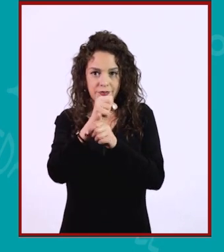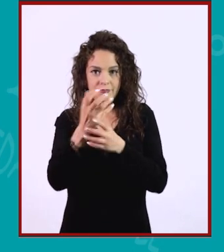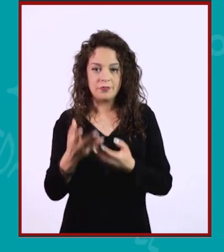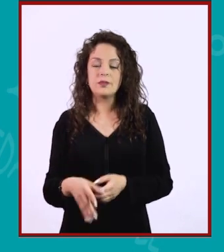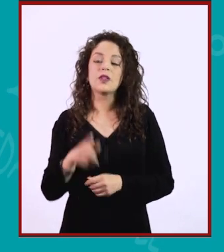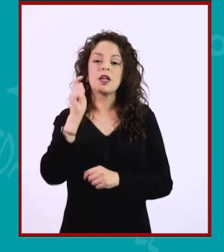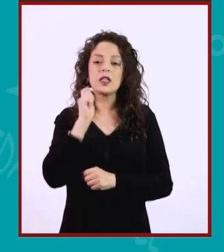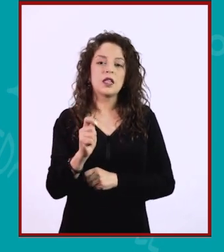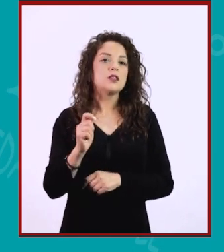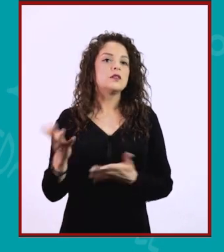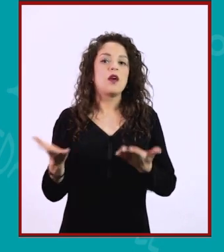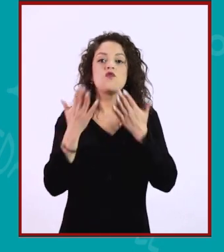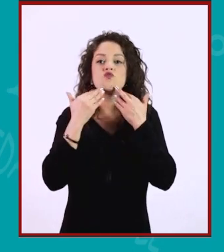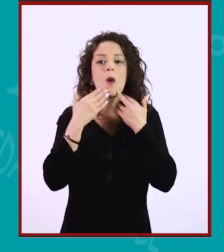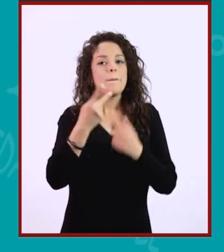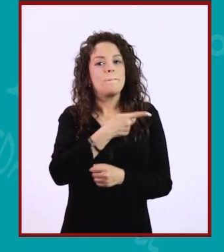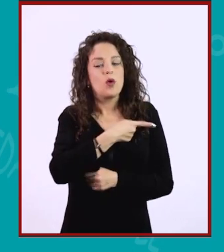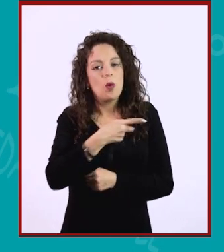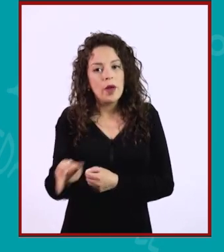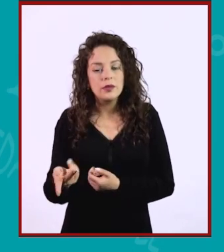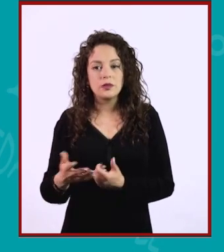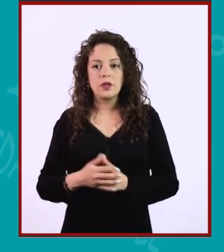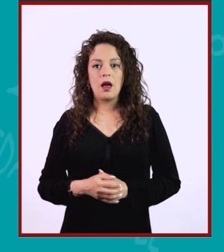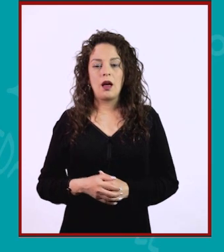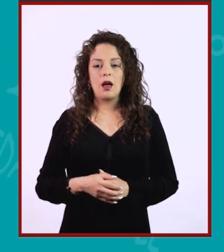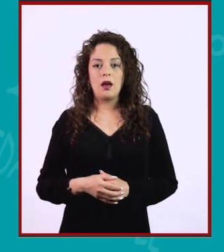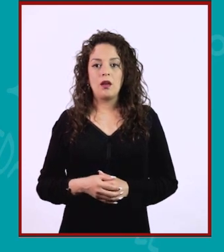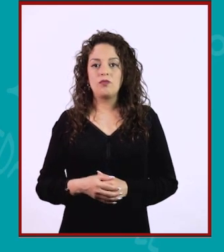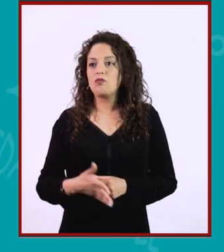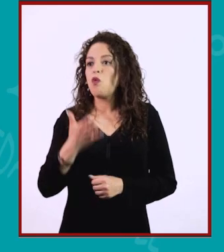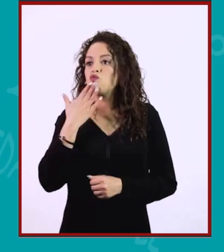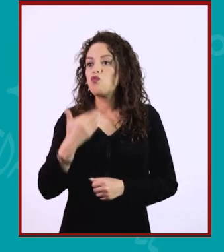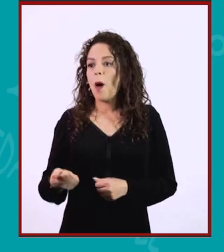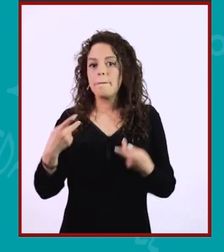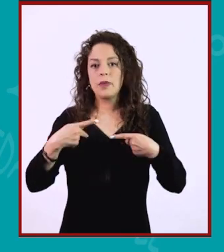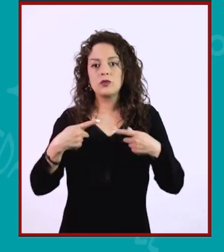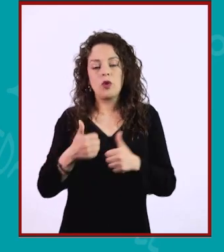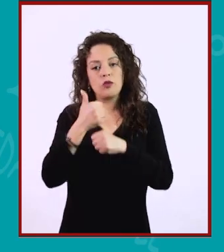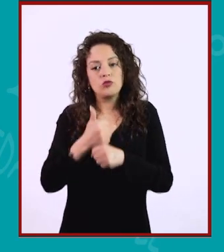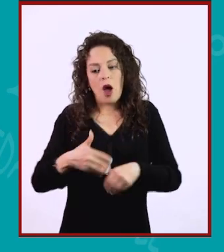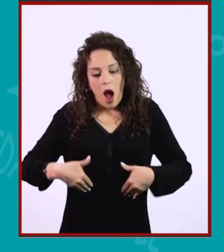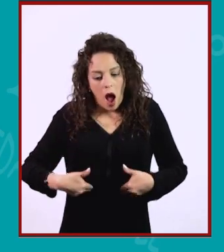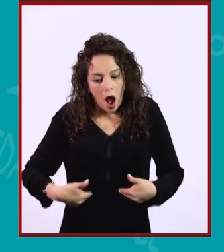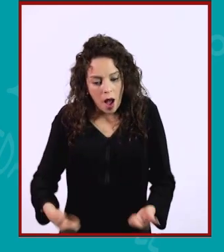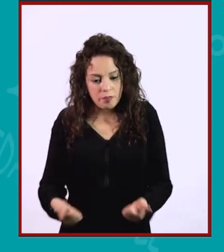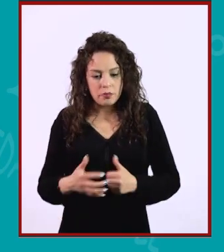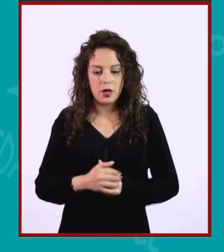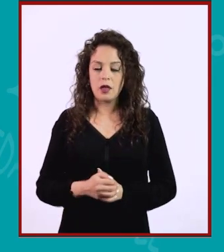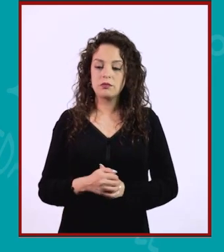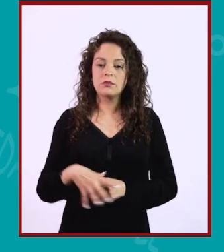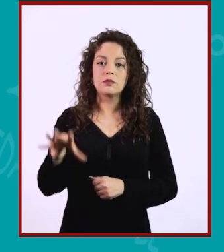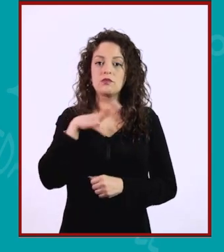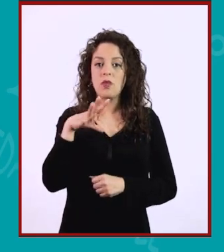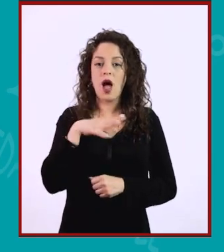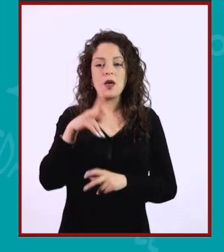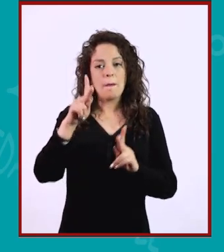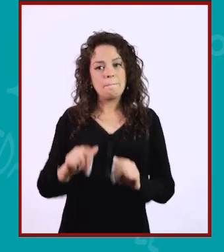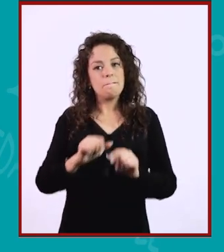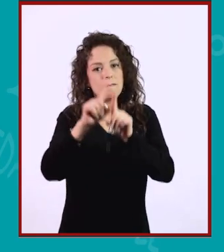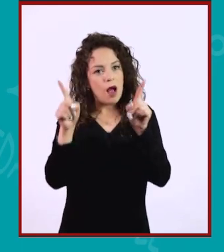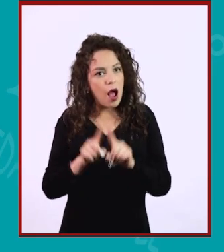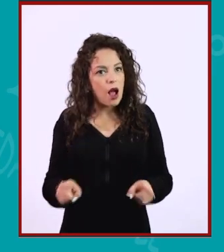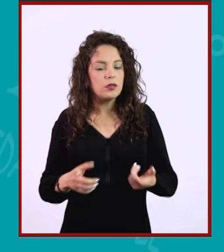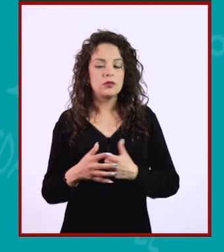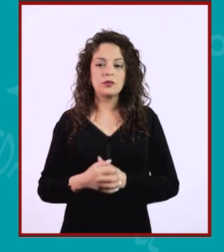de pobreza, ¿no? Donde no haya hambre, un mundo libre de violencia, bueno, de paz, o por